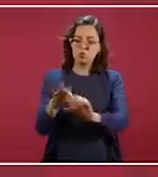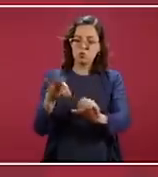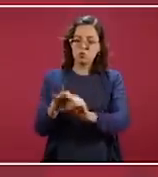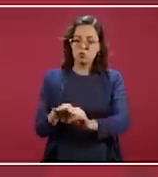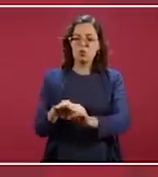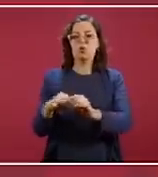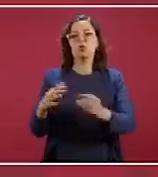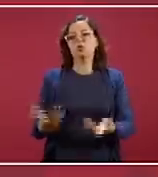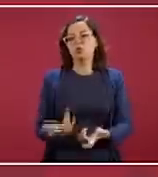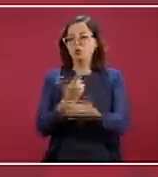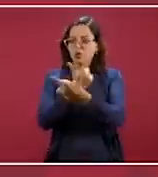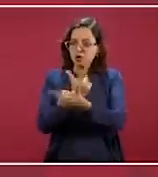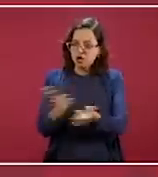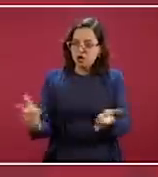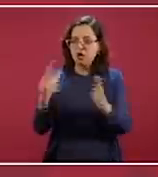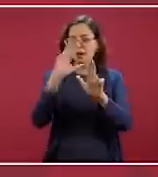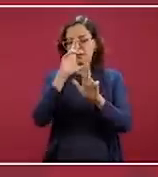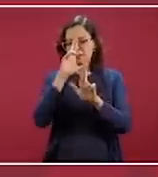sea libre.